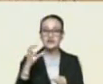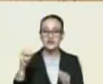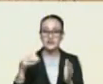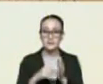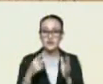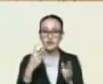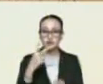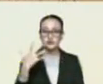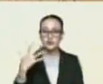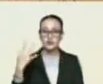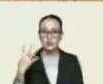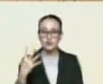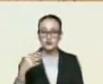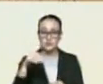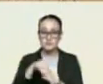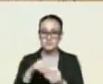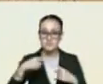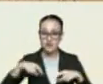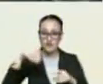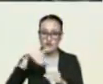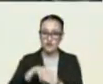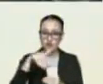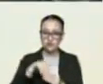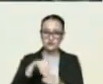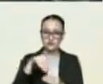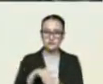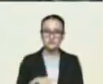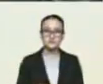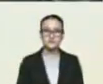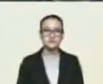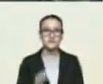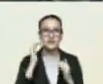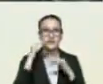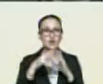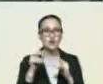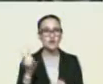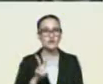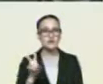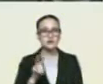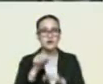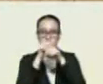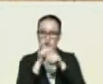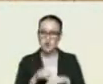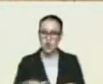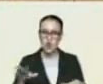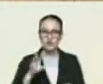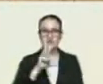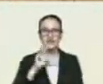30.274 mesas de votación. Para atender a estos venezolanos y venezolanas se distribuyeron